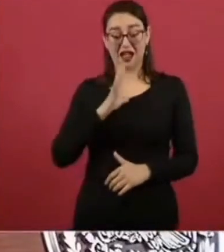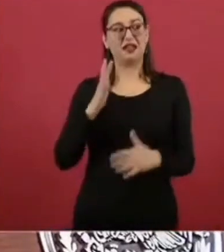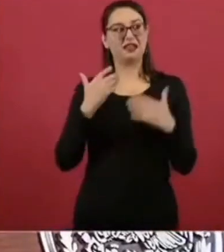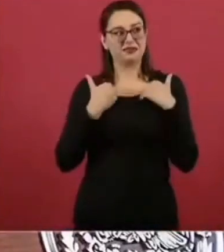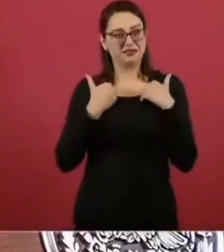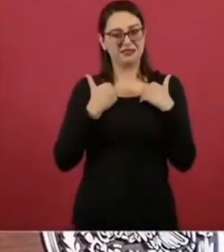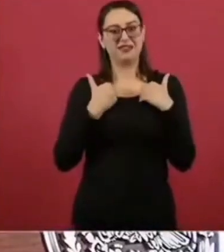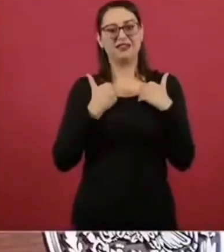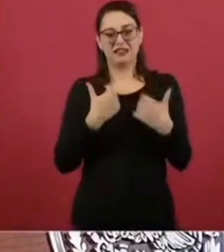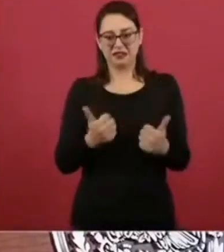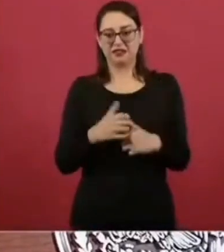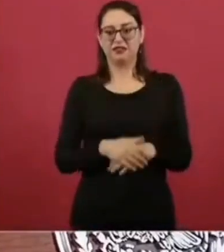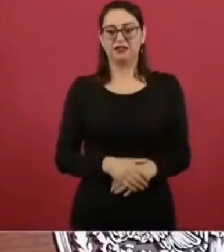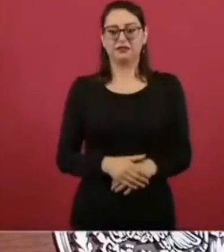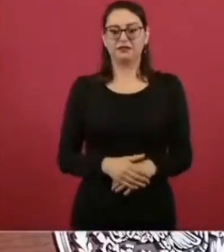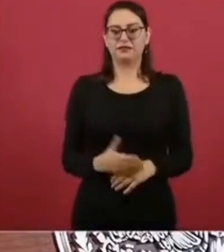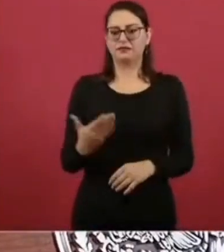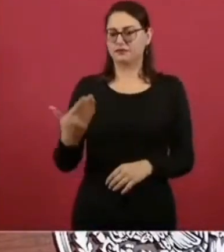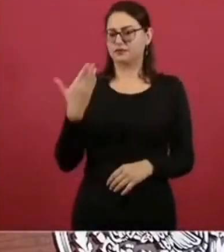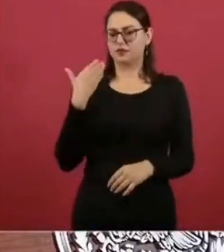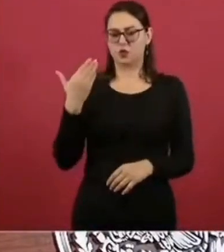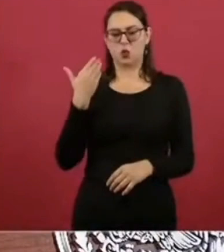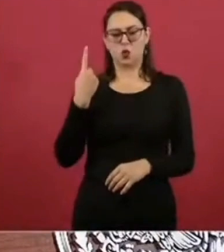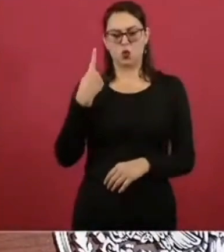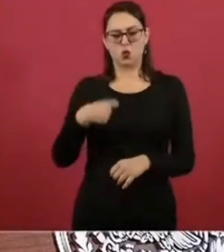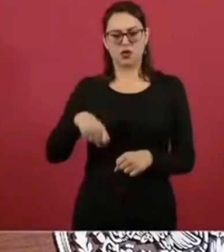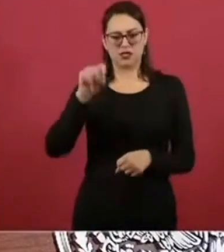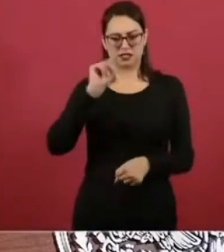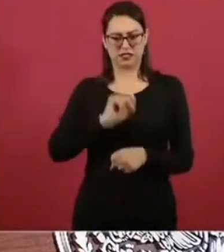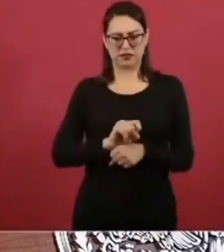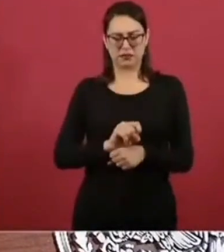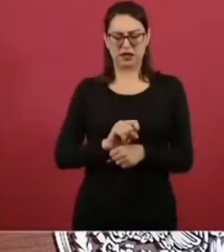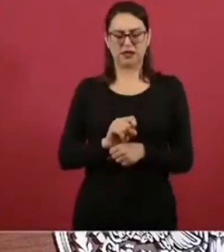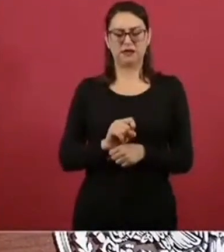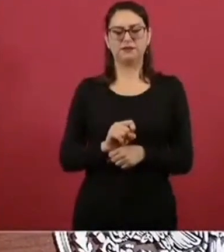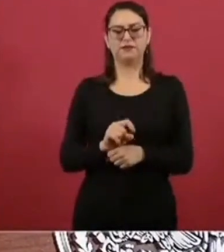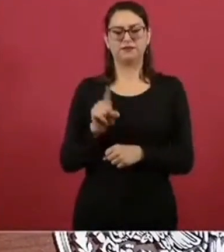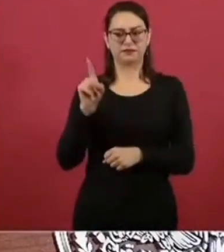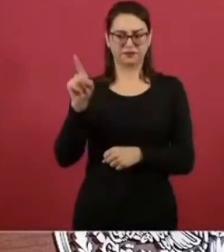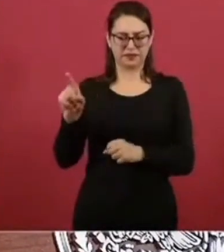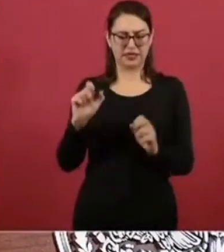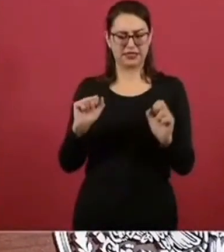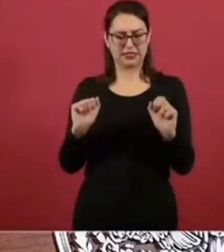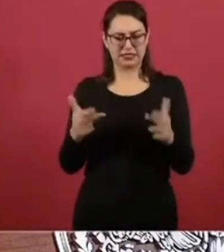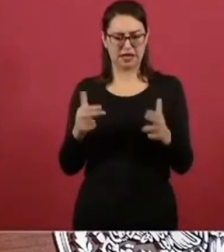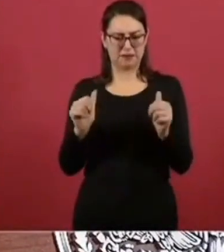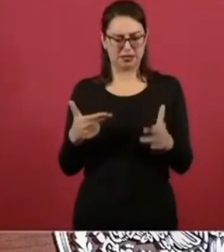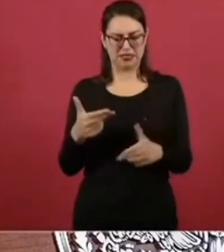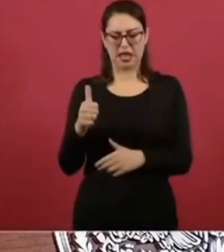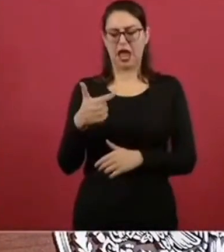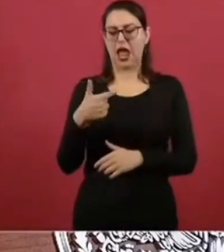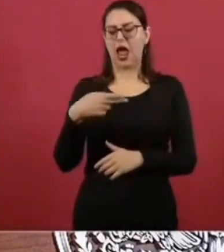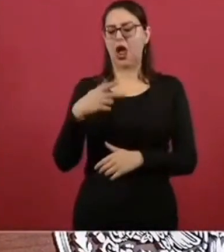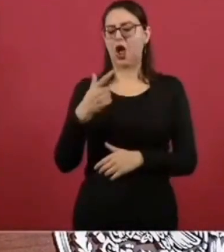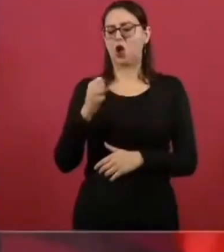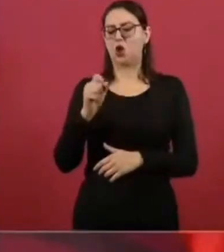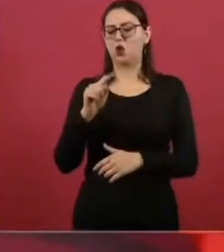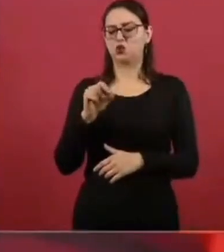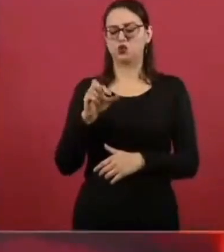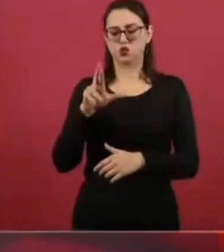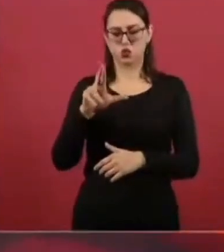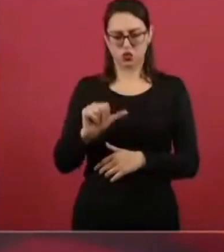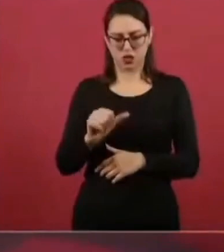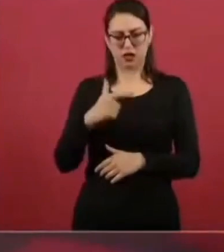hace una semana, allá a La Angostura, en Chiapas, y tenía yo ahí